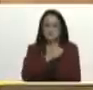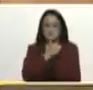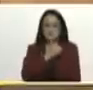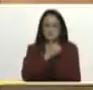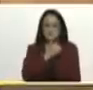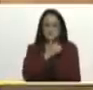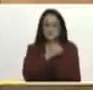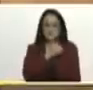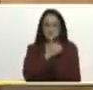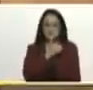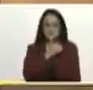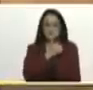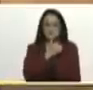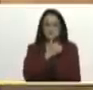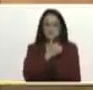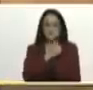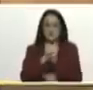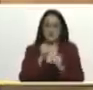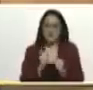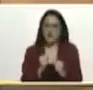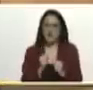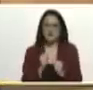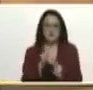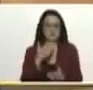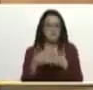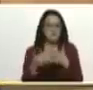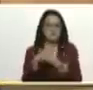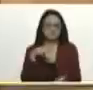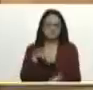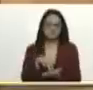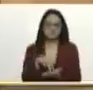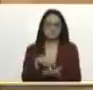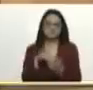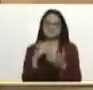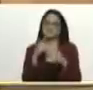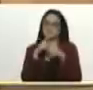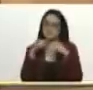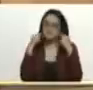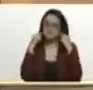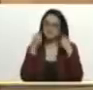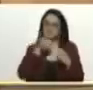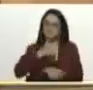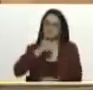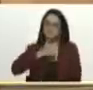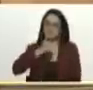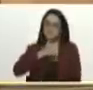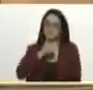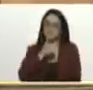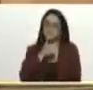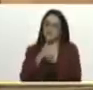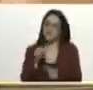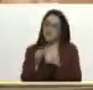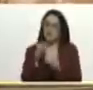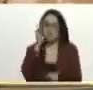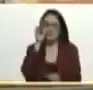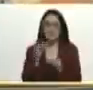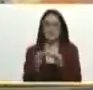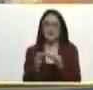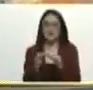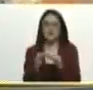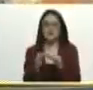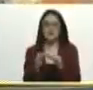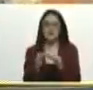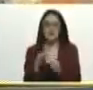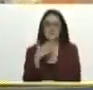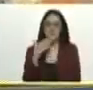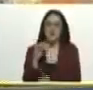Resistimos, como decimos, con coraje, de pie, pero también con una sonrisa, porque jamás hemos perdido la esperanza de una sociedad